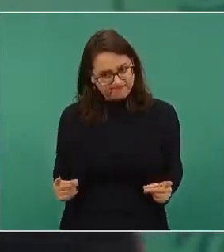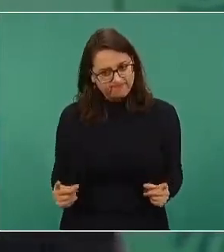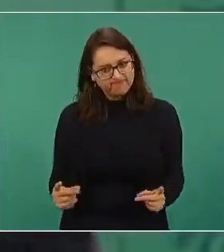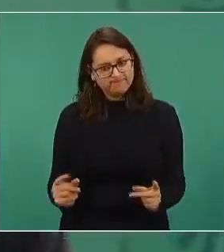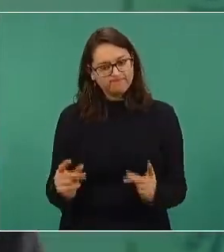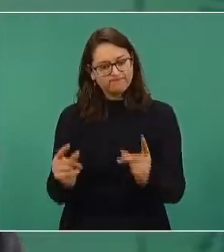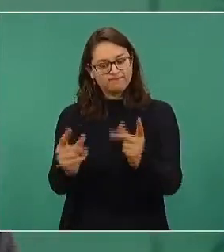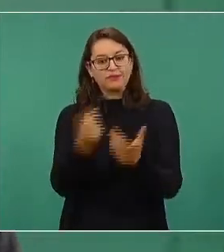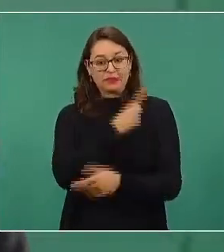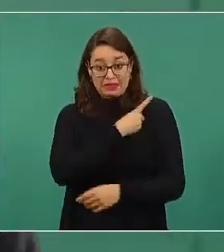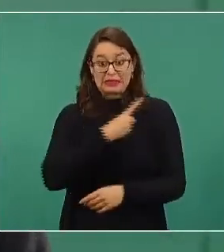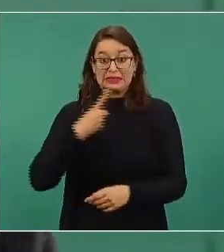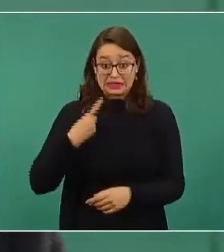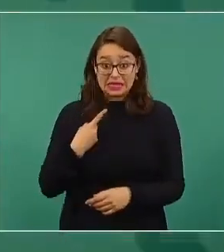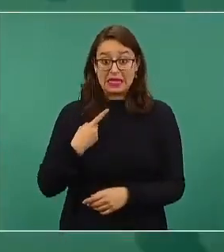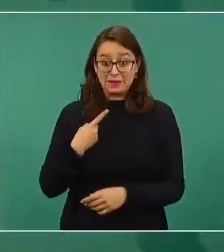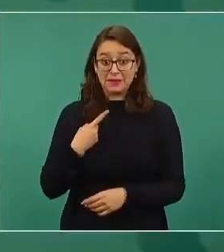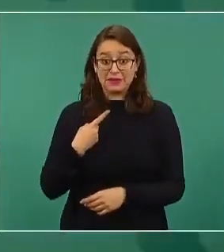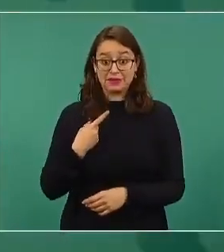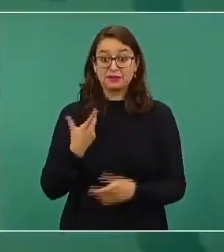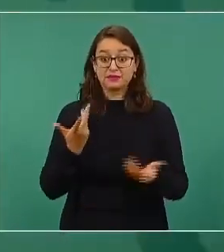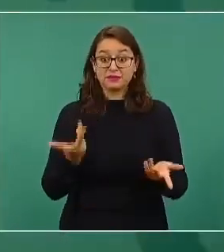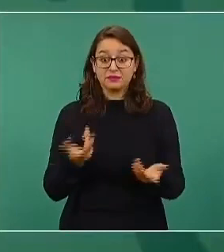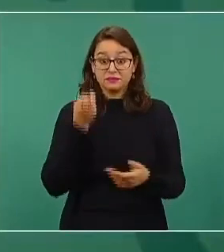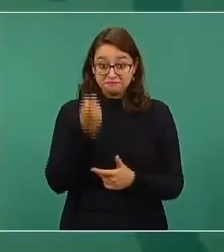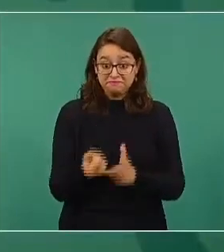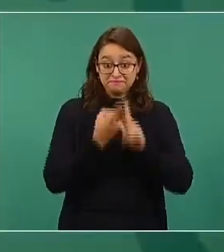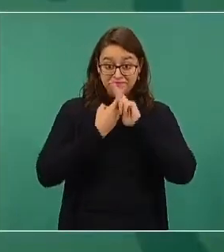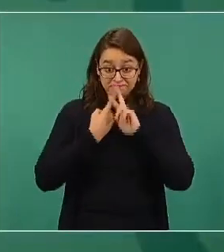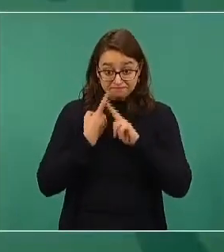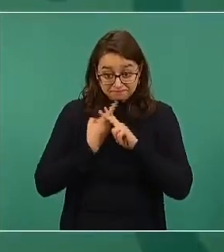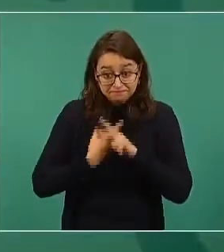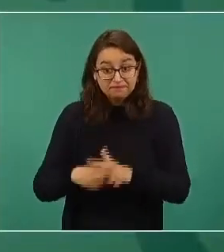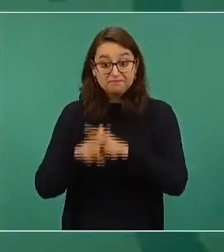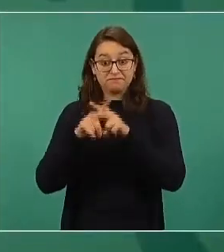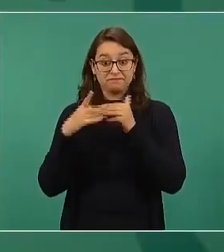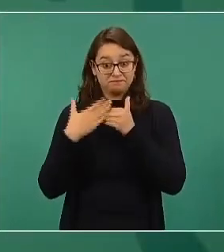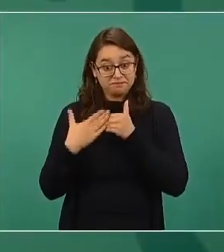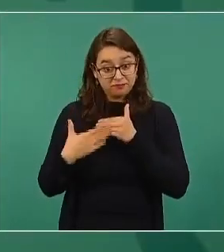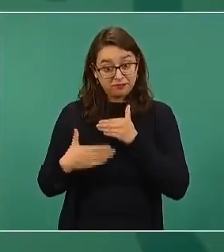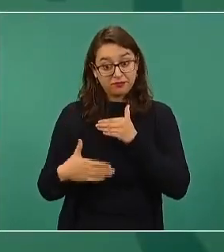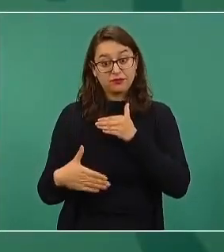Y esto es el inicio, es el principio.